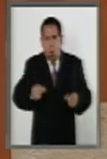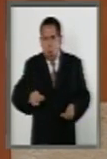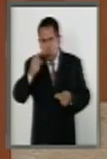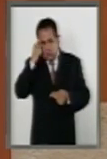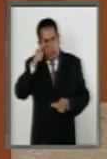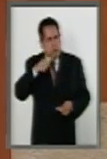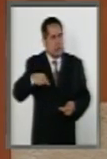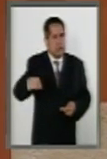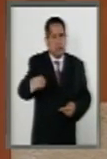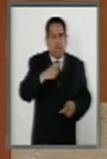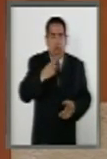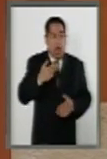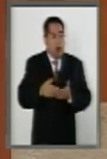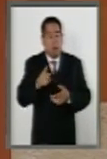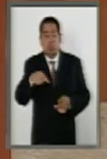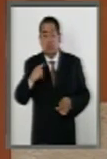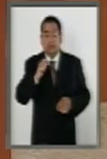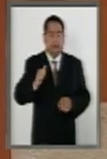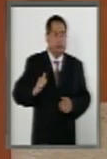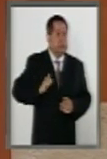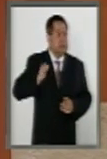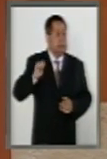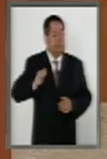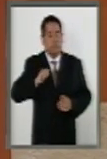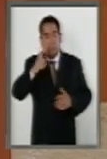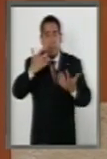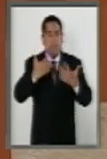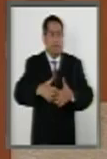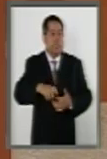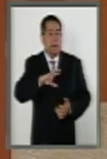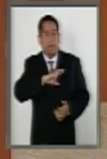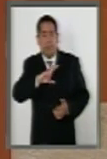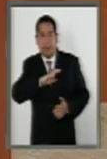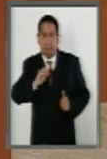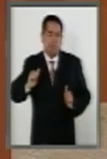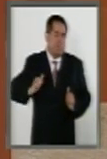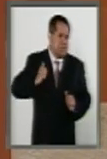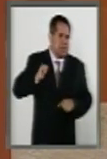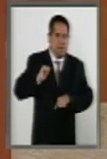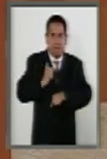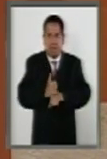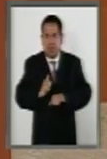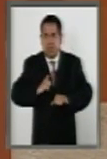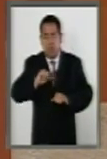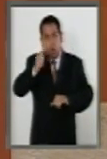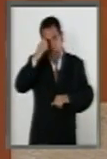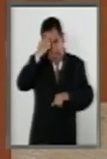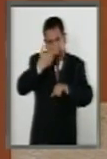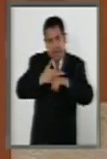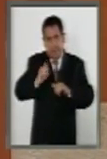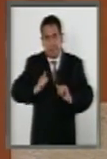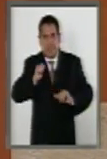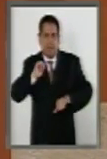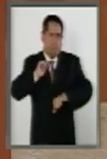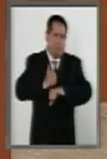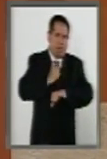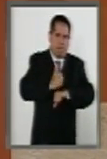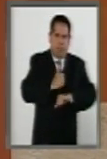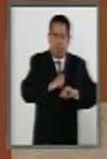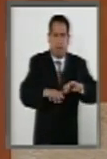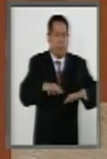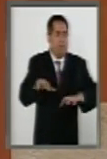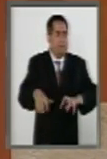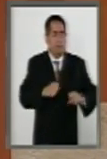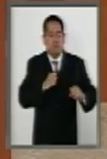ahora aprovecharán las compañías privadas, principalmente las extranjeras. La Comisión Reguladora